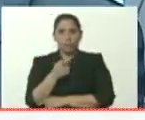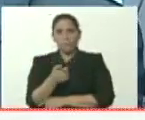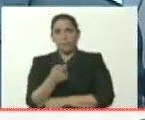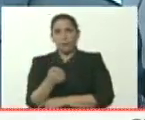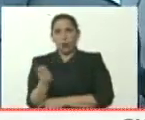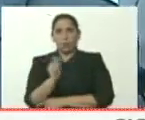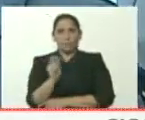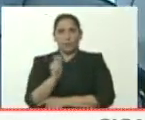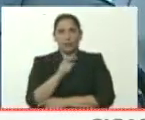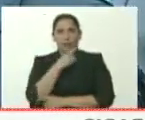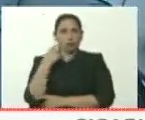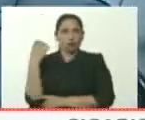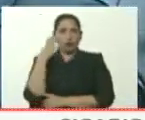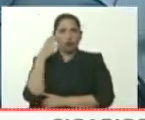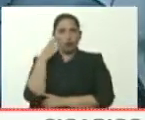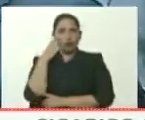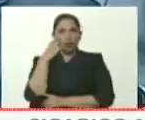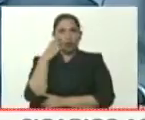Iván Duque,